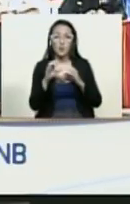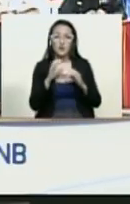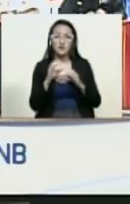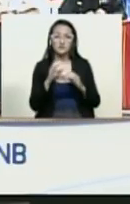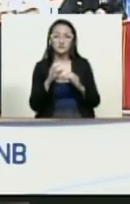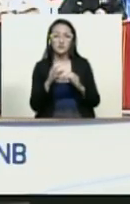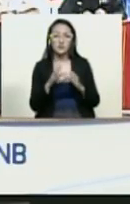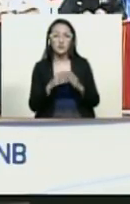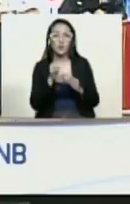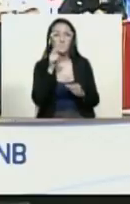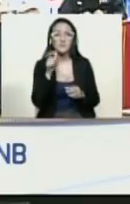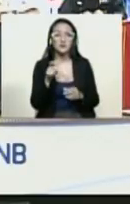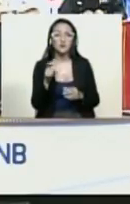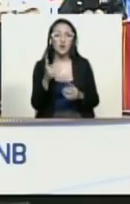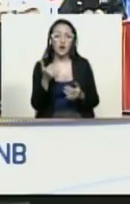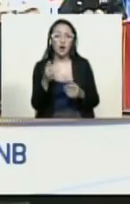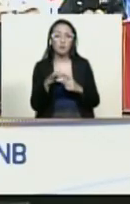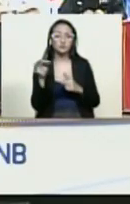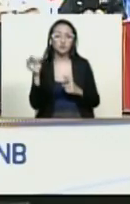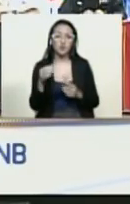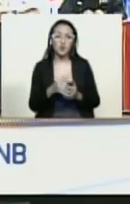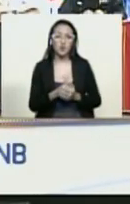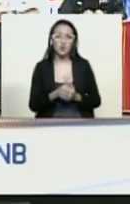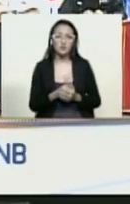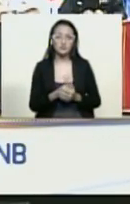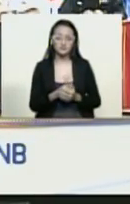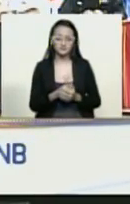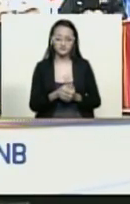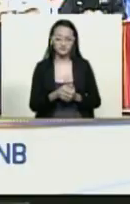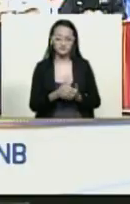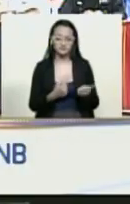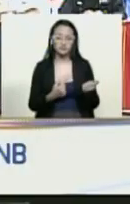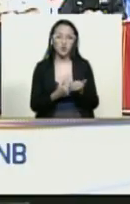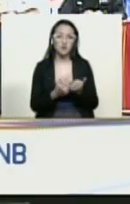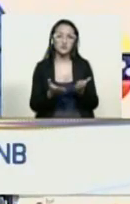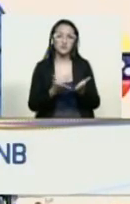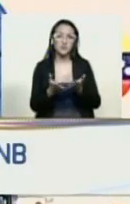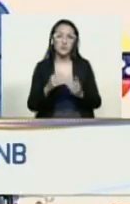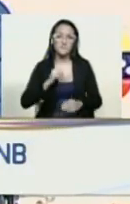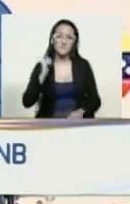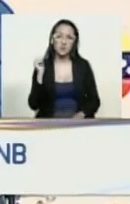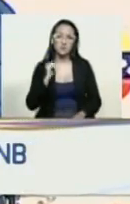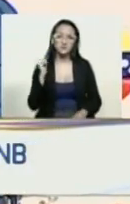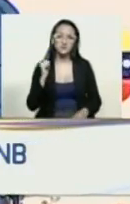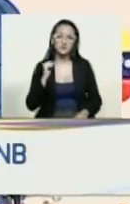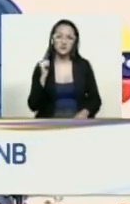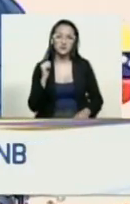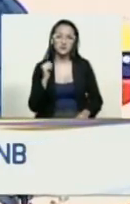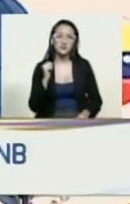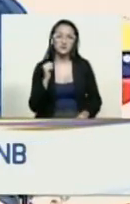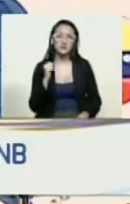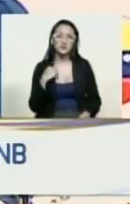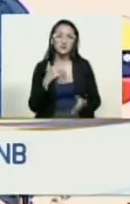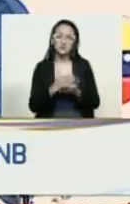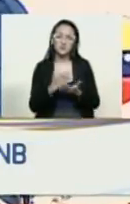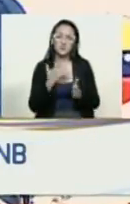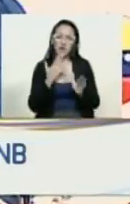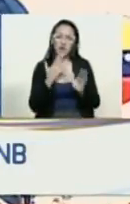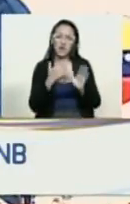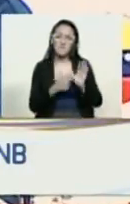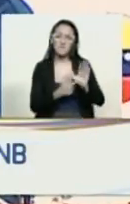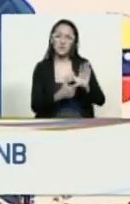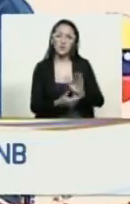para que el ciudadano tenga la opción de contar con los servidores de policía. Yo siempre lo pongo de